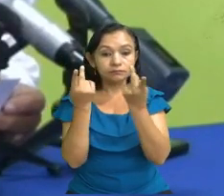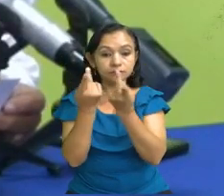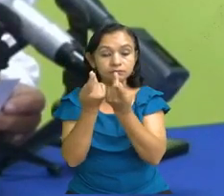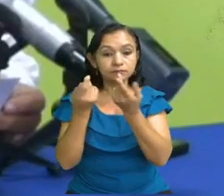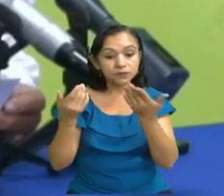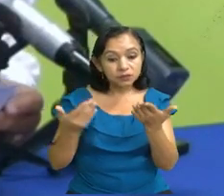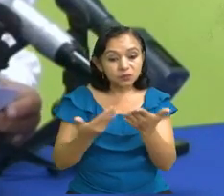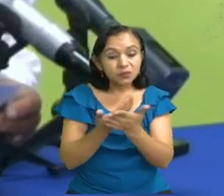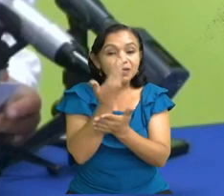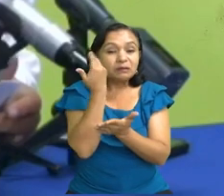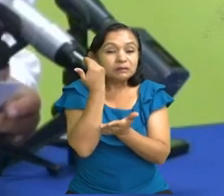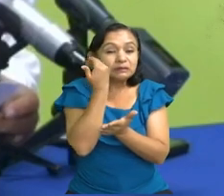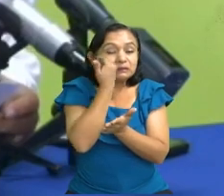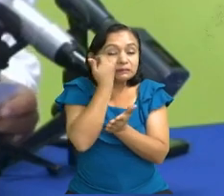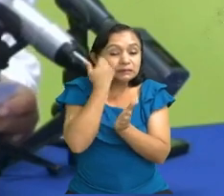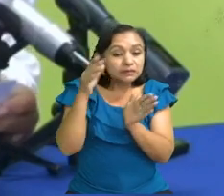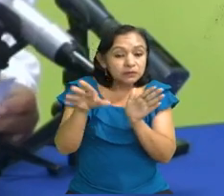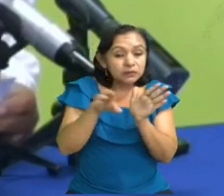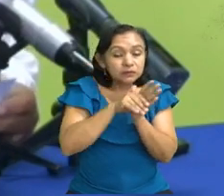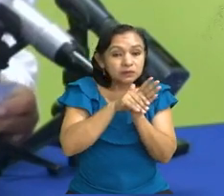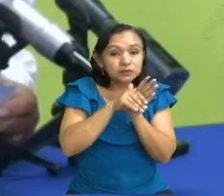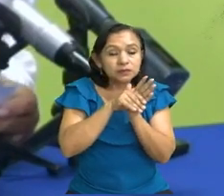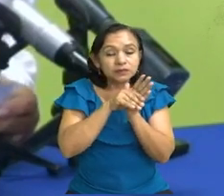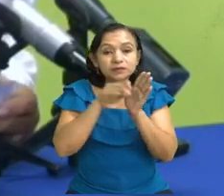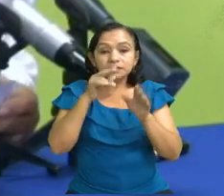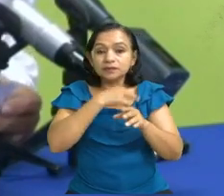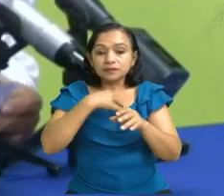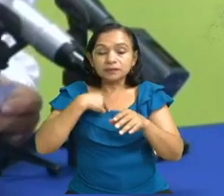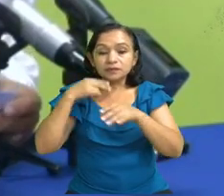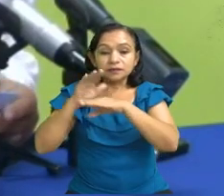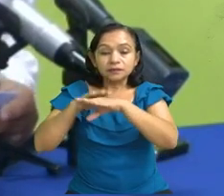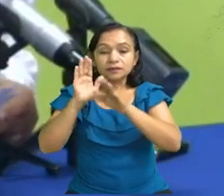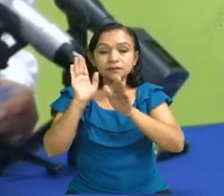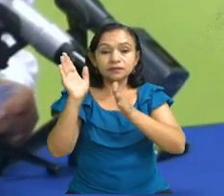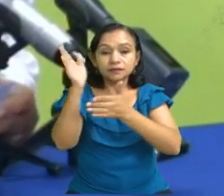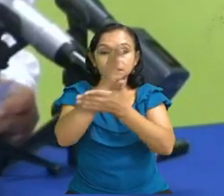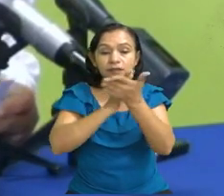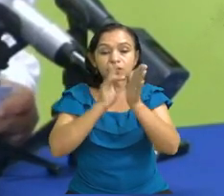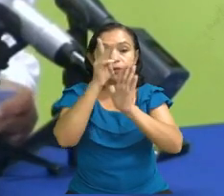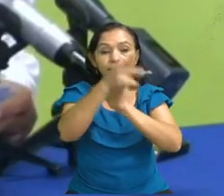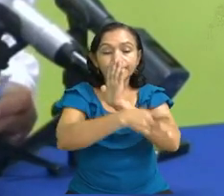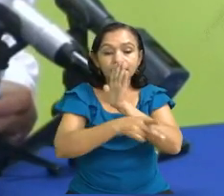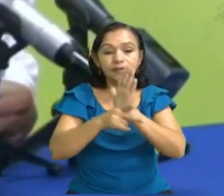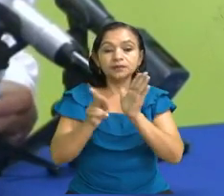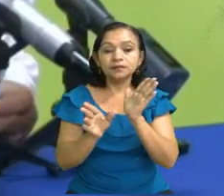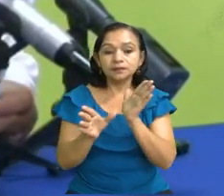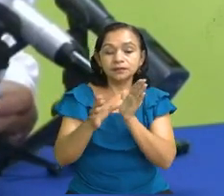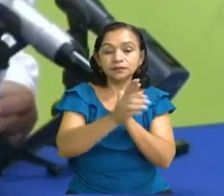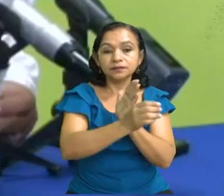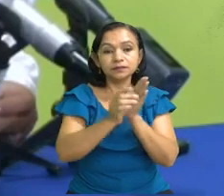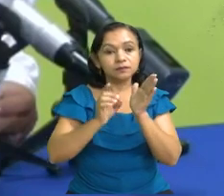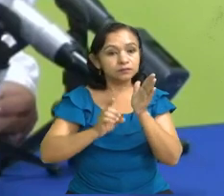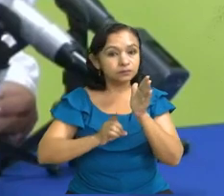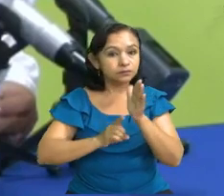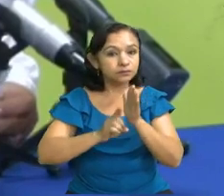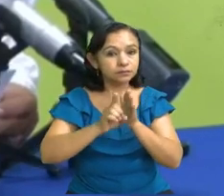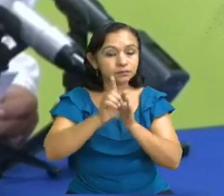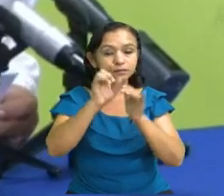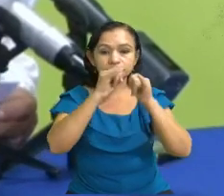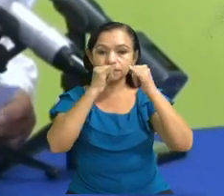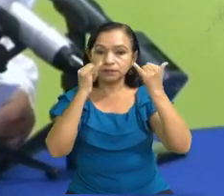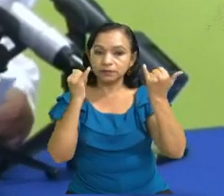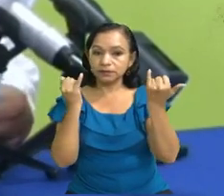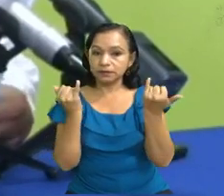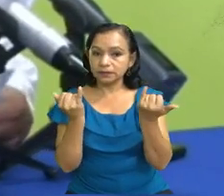nuevo virus que se está reportando en algunos países de Asia, vamos a dar a conocer los avances que tenemos a nivel